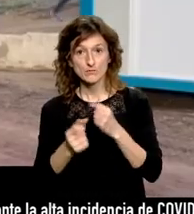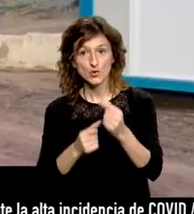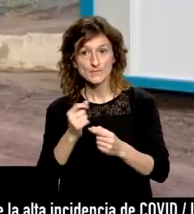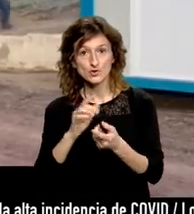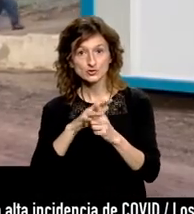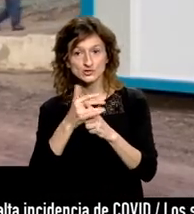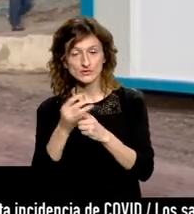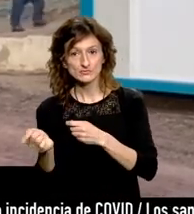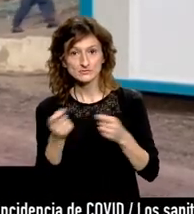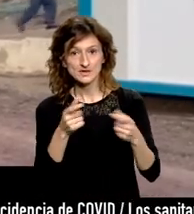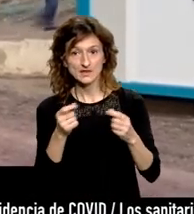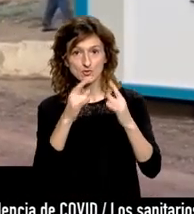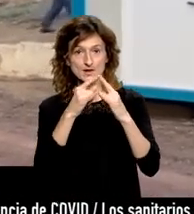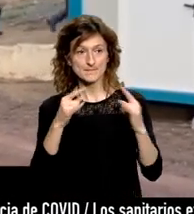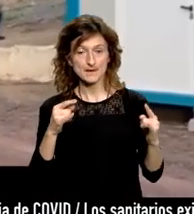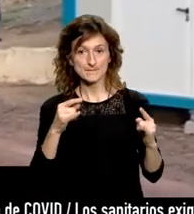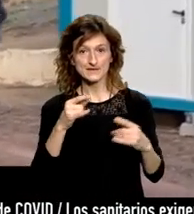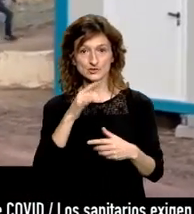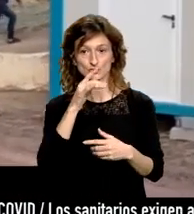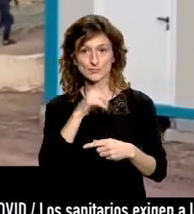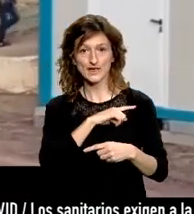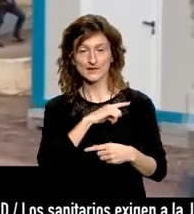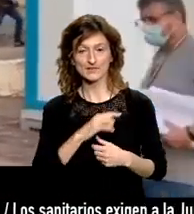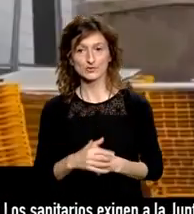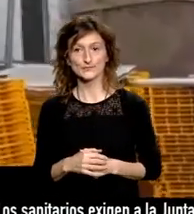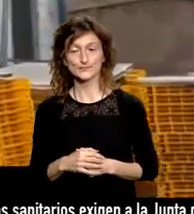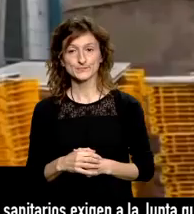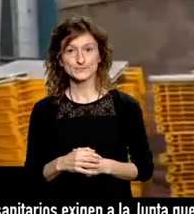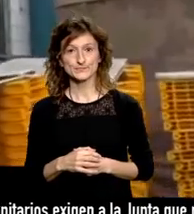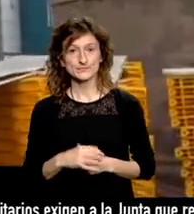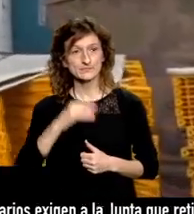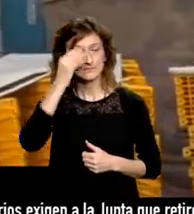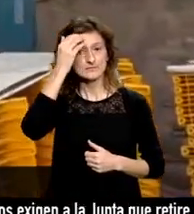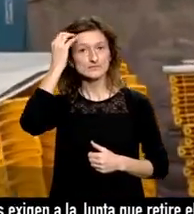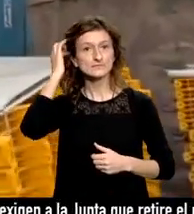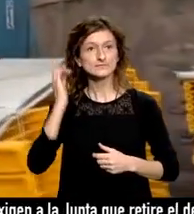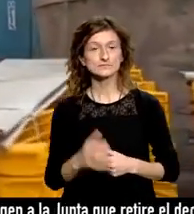su situación con traslados al campamento que ha levantado el ejército.